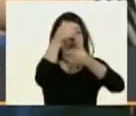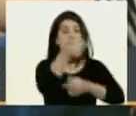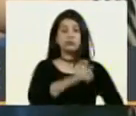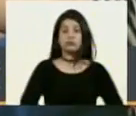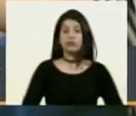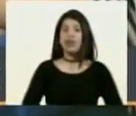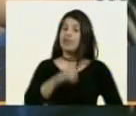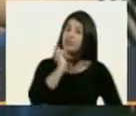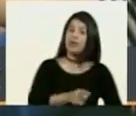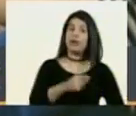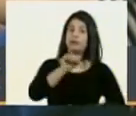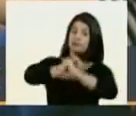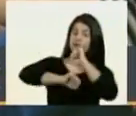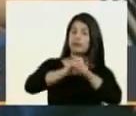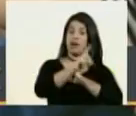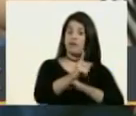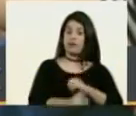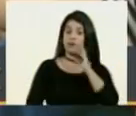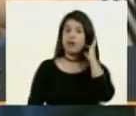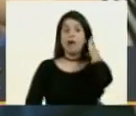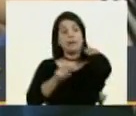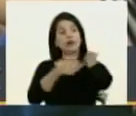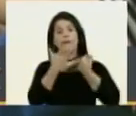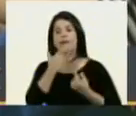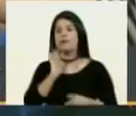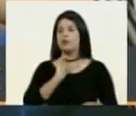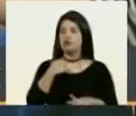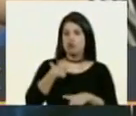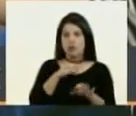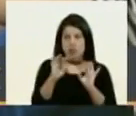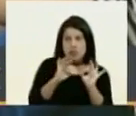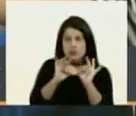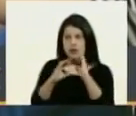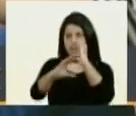debe ser rechazado. Quien utilice tácticas terroristas debe ser rechazado